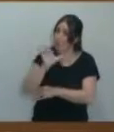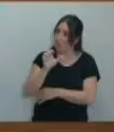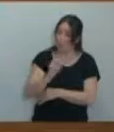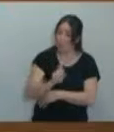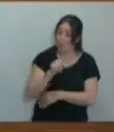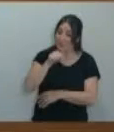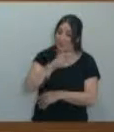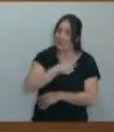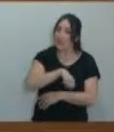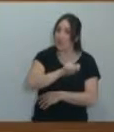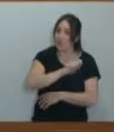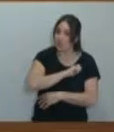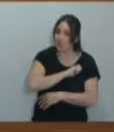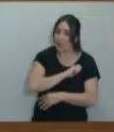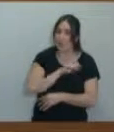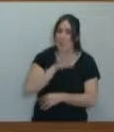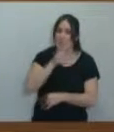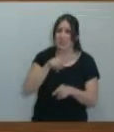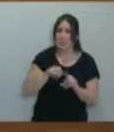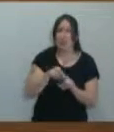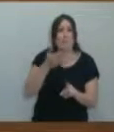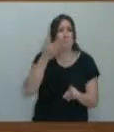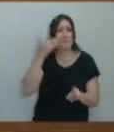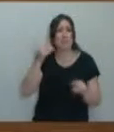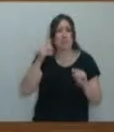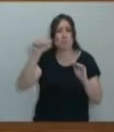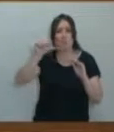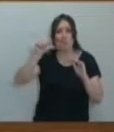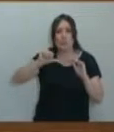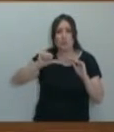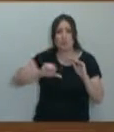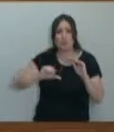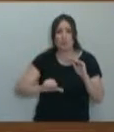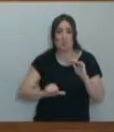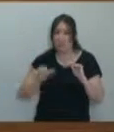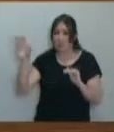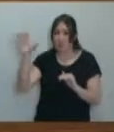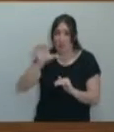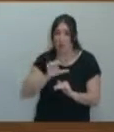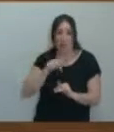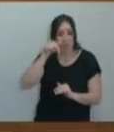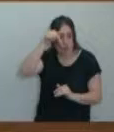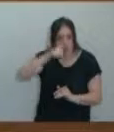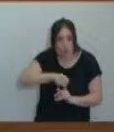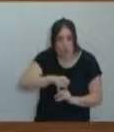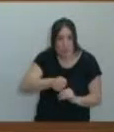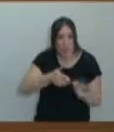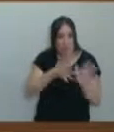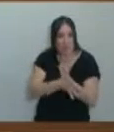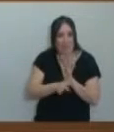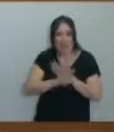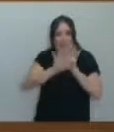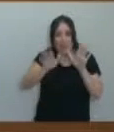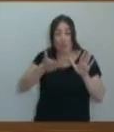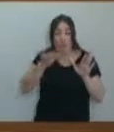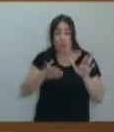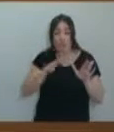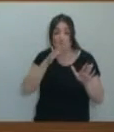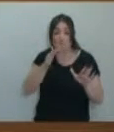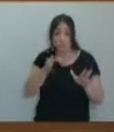país que está perdiendo prestigio a raudales en la Unión Europea. Y esto es importante hablarlo hoy, que se inicia la campaña